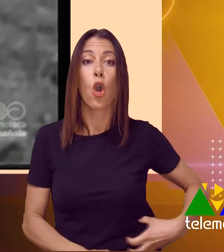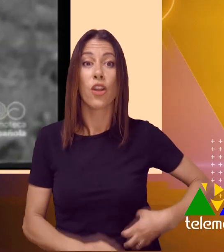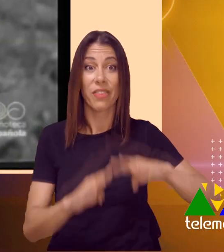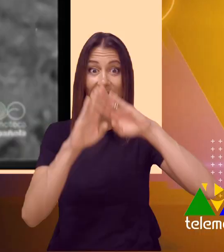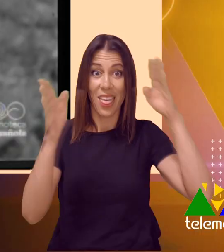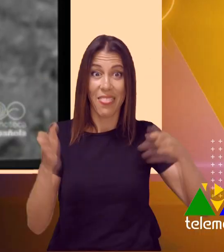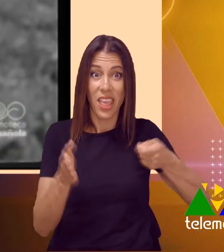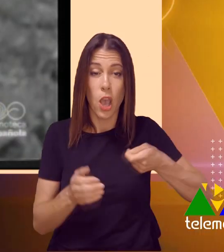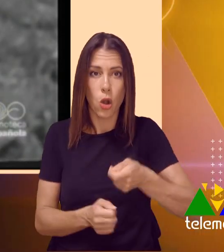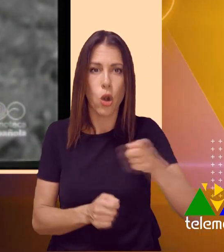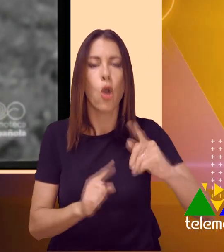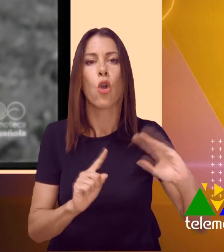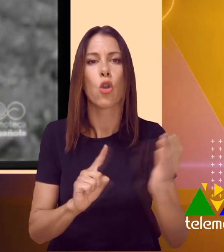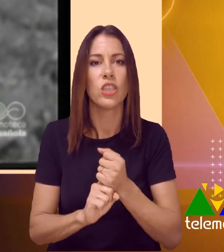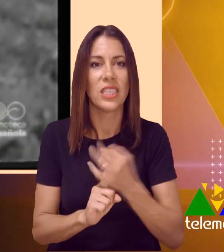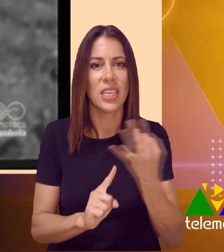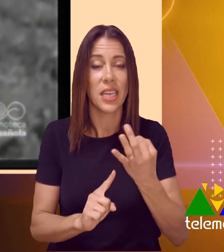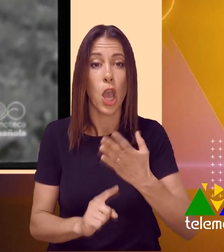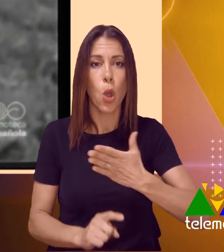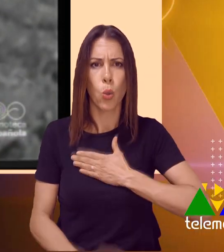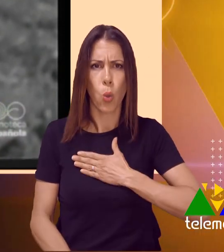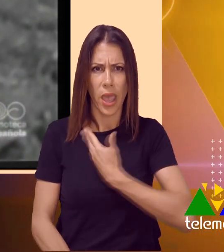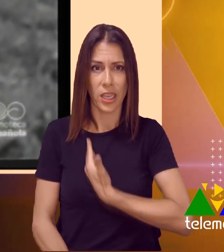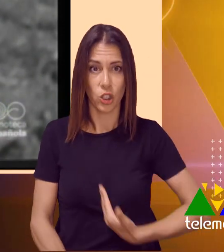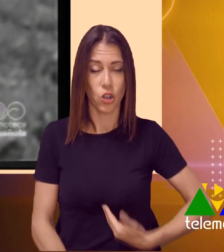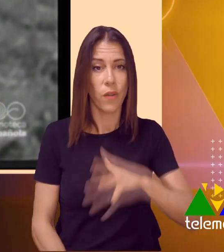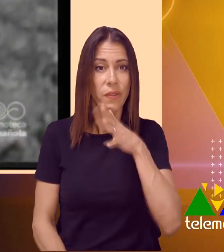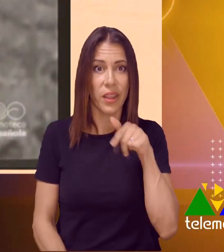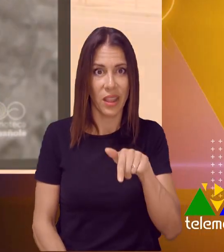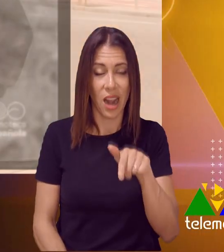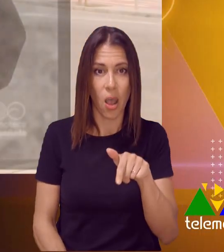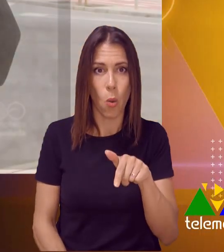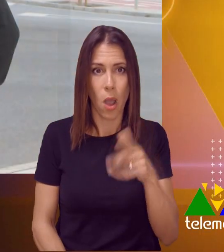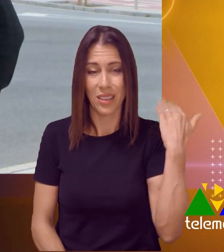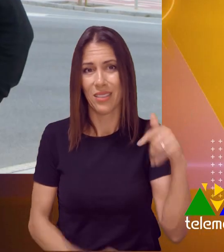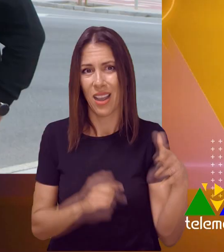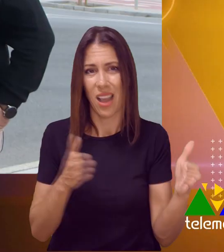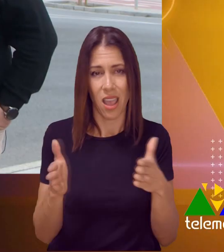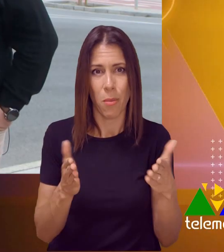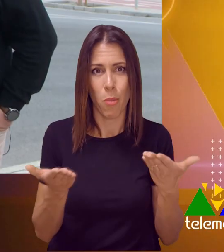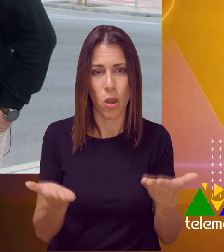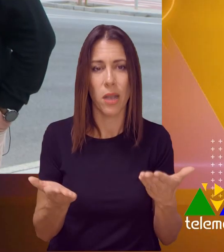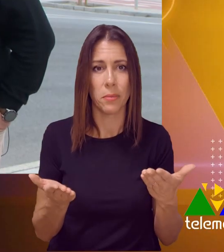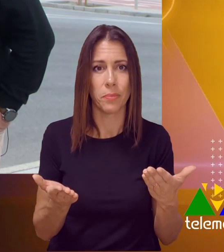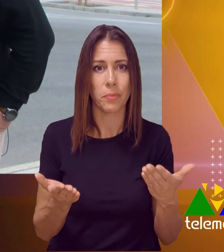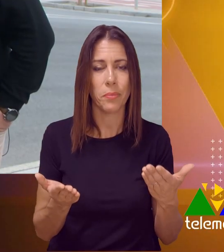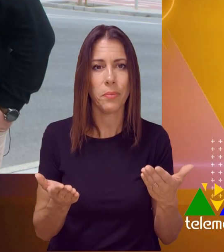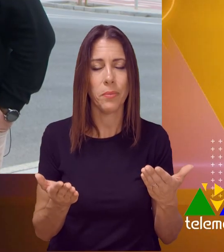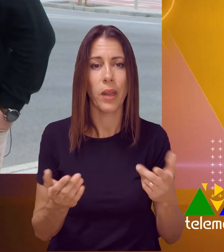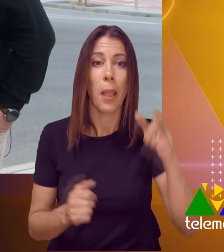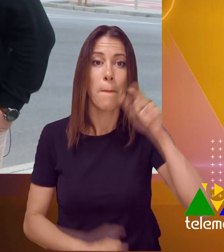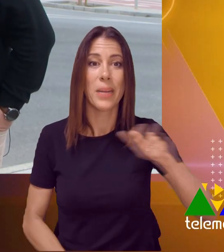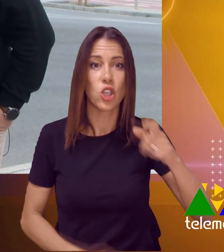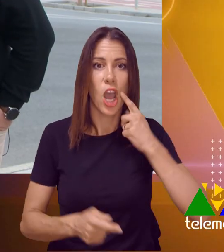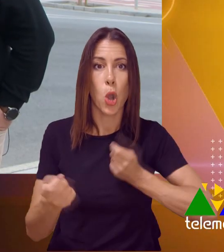consigue que los dueños del agua, en aquella época la gente